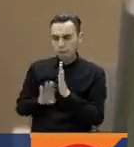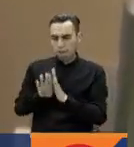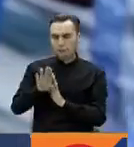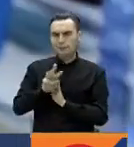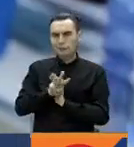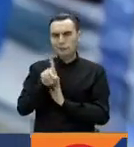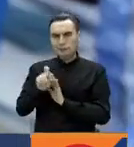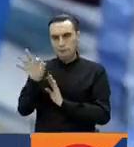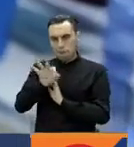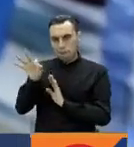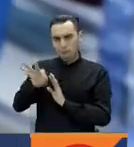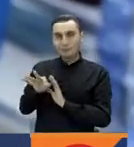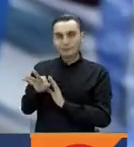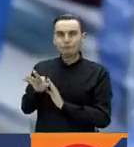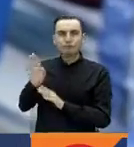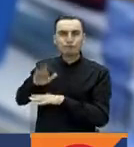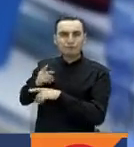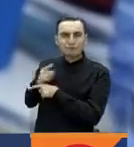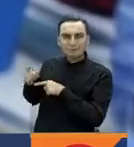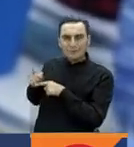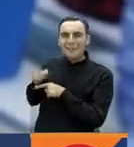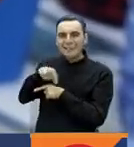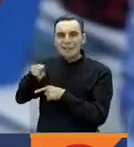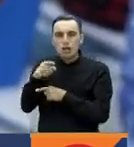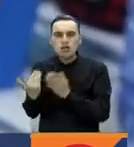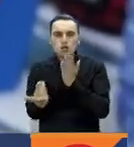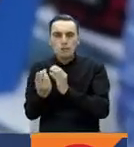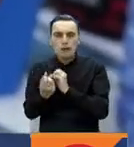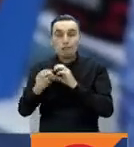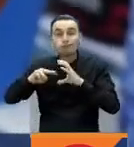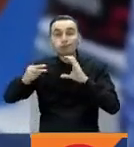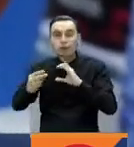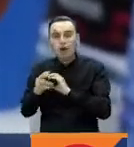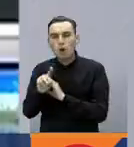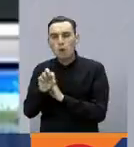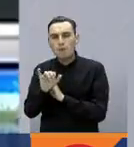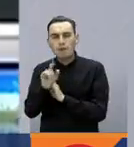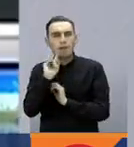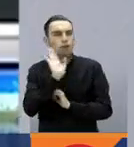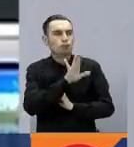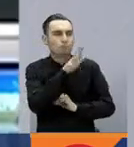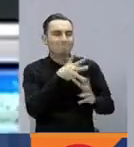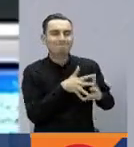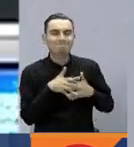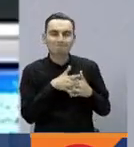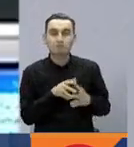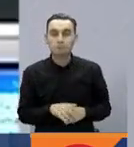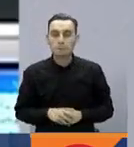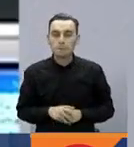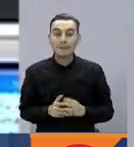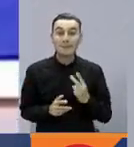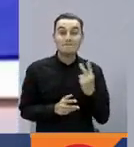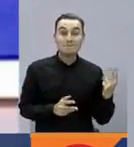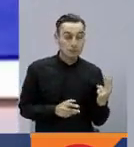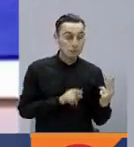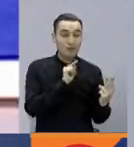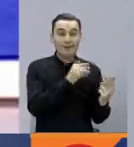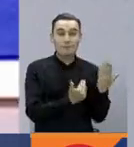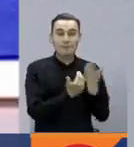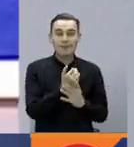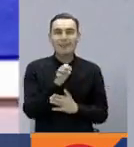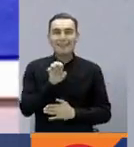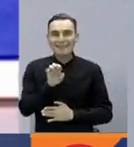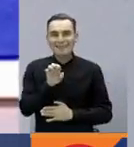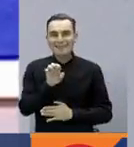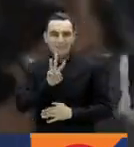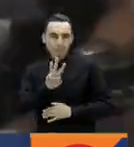36% en los últimos 7 días, impulsada por la presencia de la variante Omicron en Estados Unidos. Venezuela, a partir del 3 de enero, iniciará el refuerzo